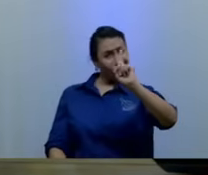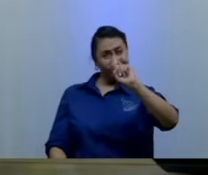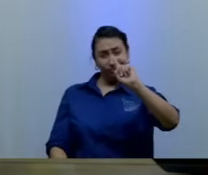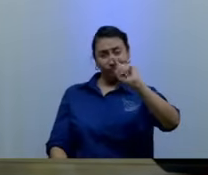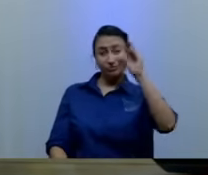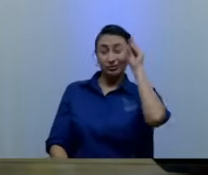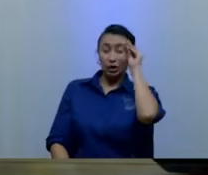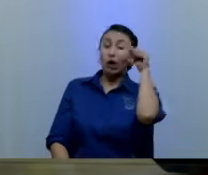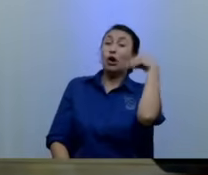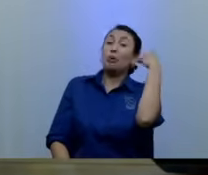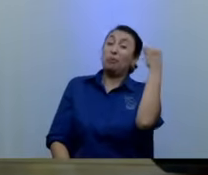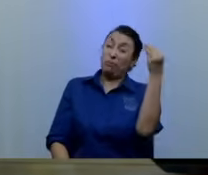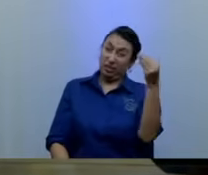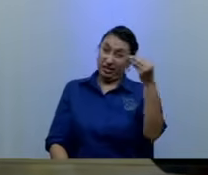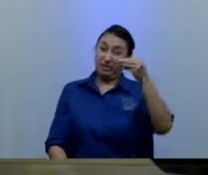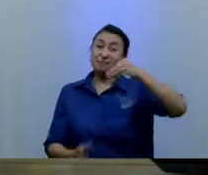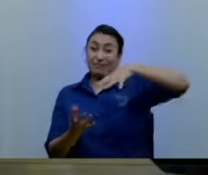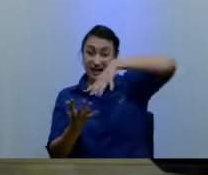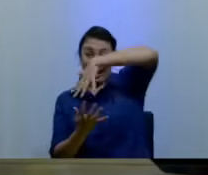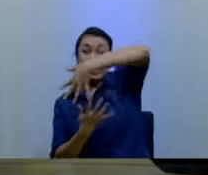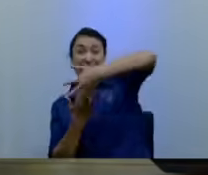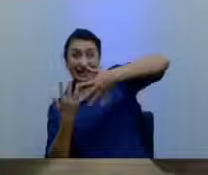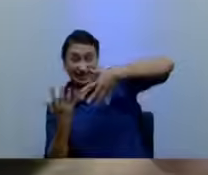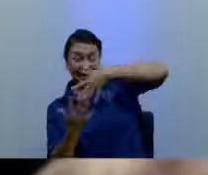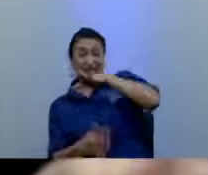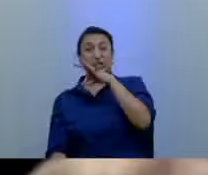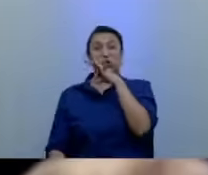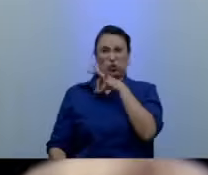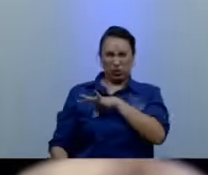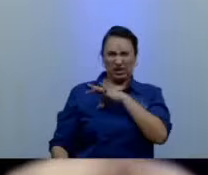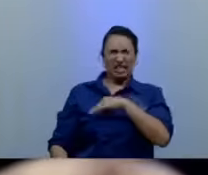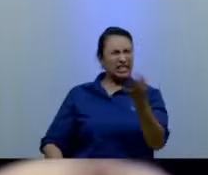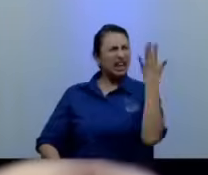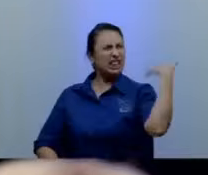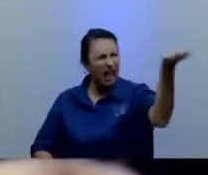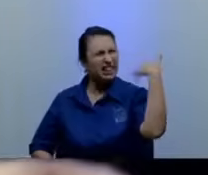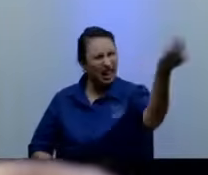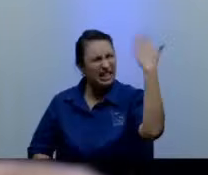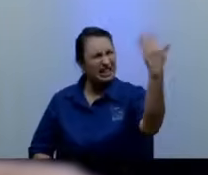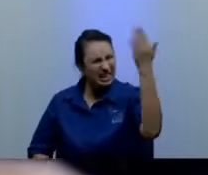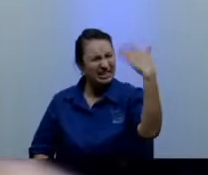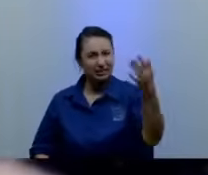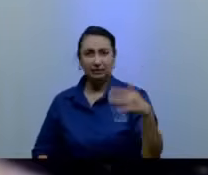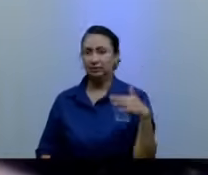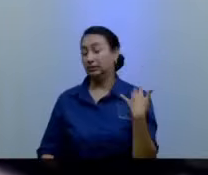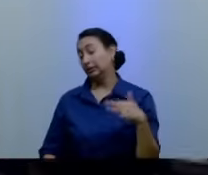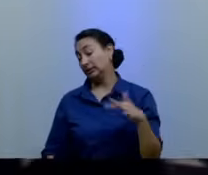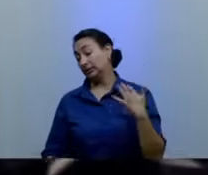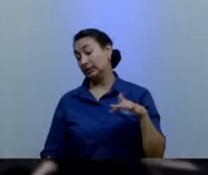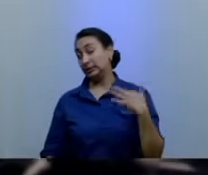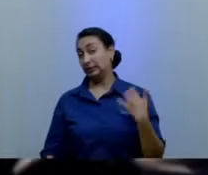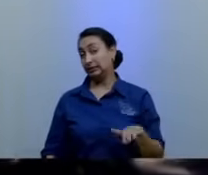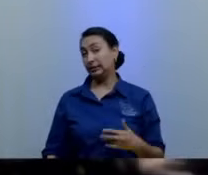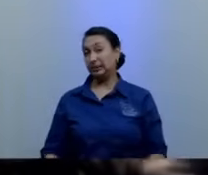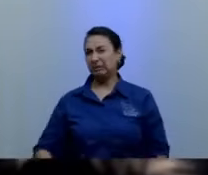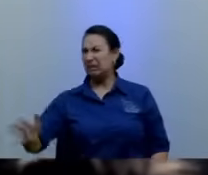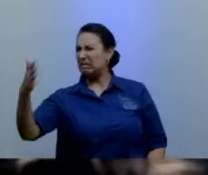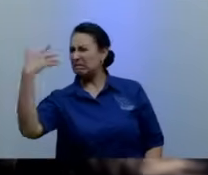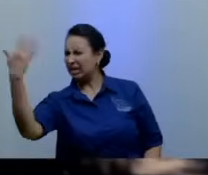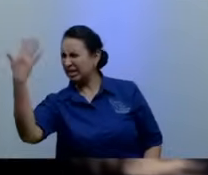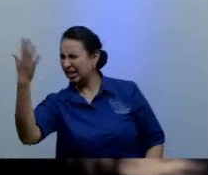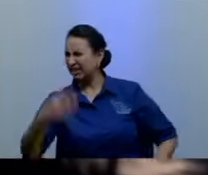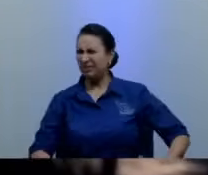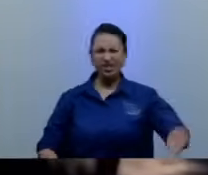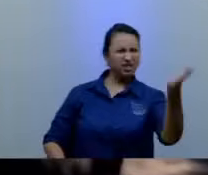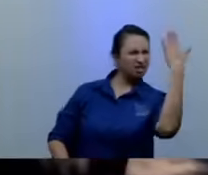Porque sí hay redes sociales que se prestan para eso, ¿va? Solo maldiciones y cosas así. Pues más, no sé cuántos será